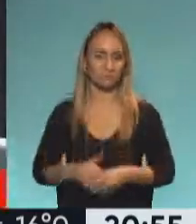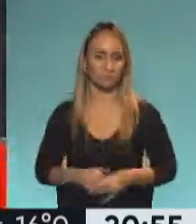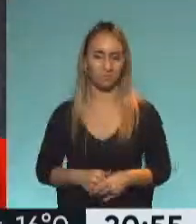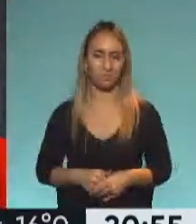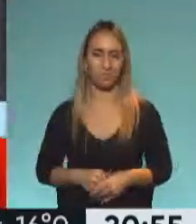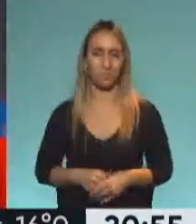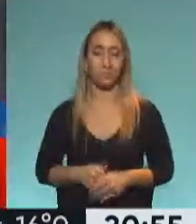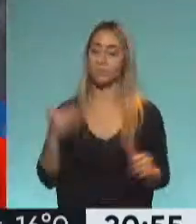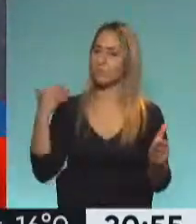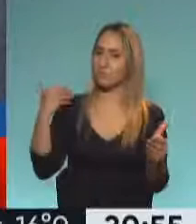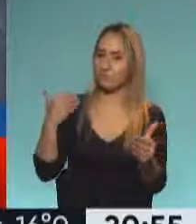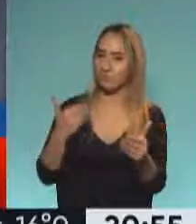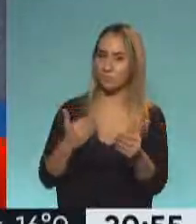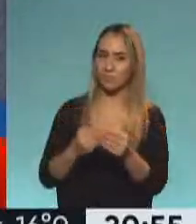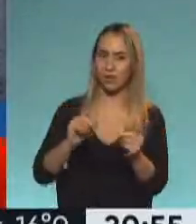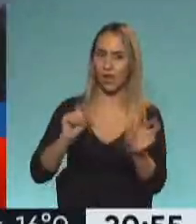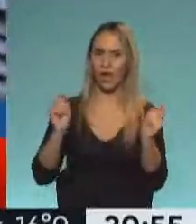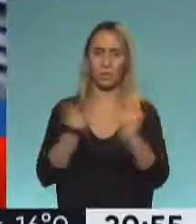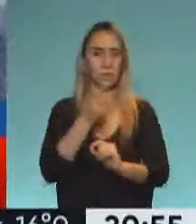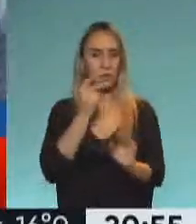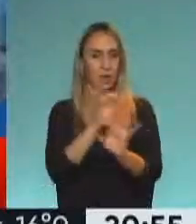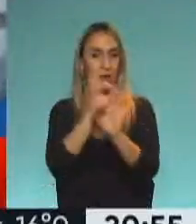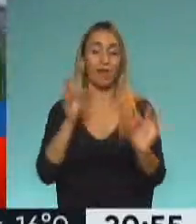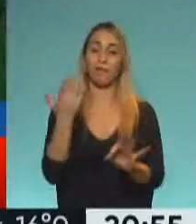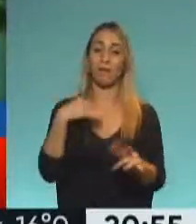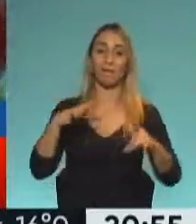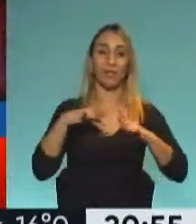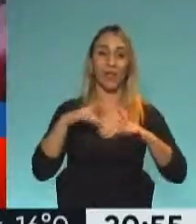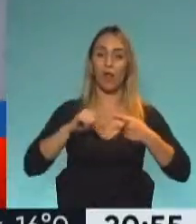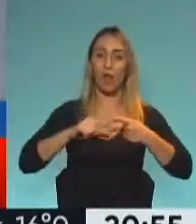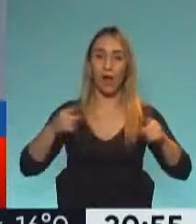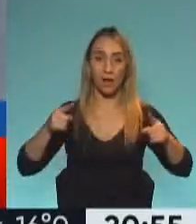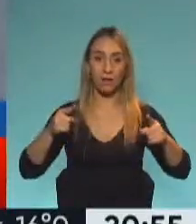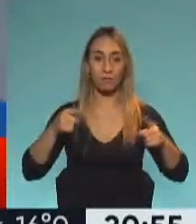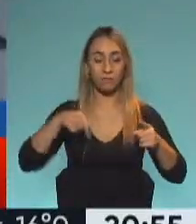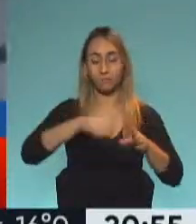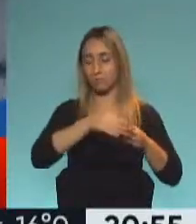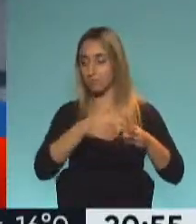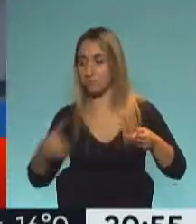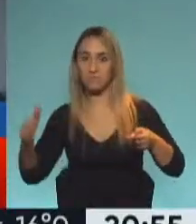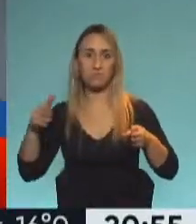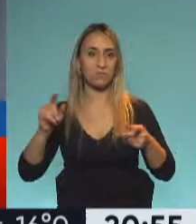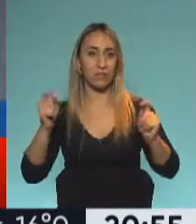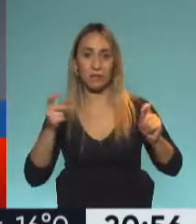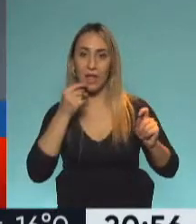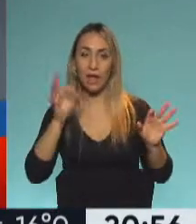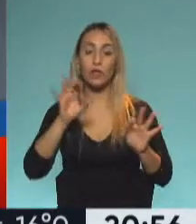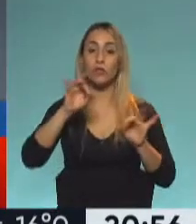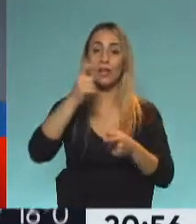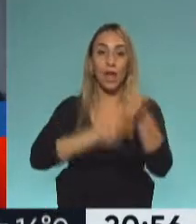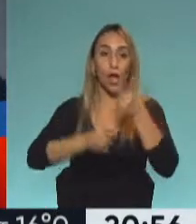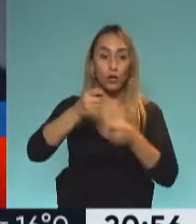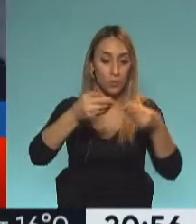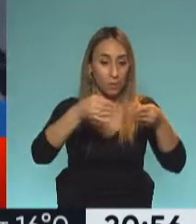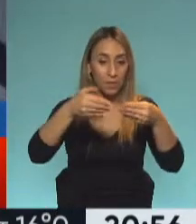Nada cambió en la ciudad de San Luis después del feriado largo. Los comercios abiertos son solo esenciales y hay